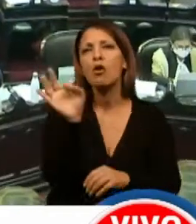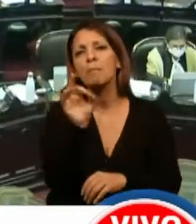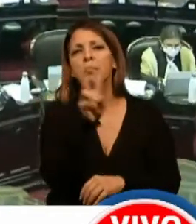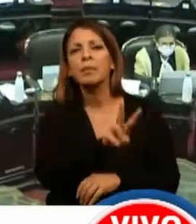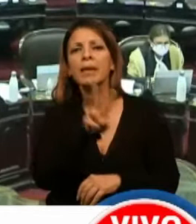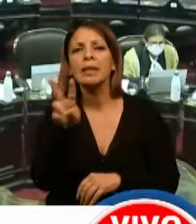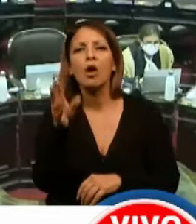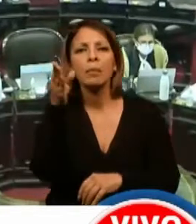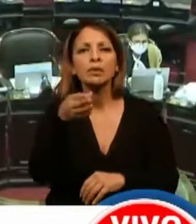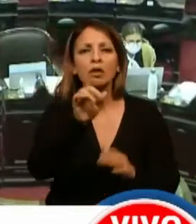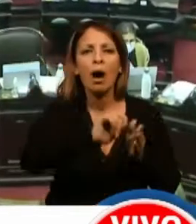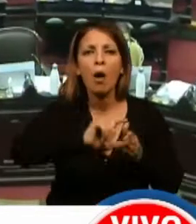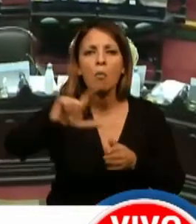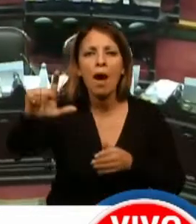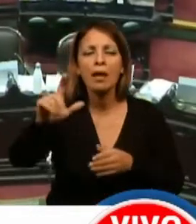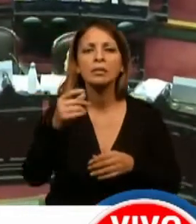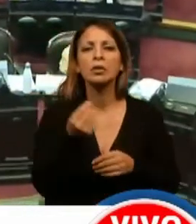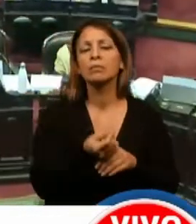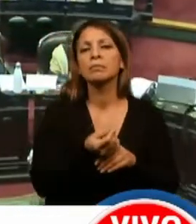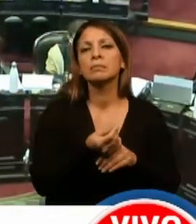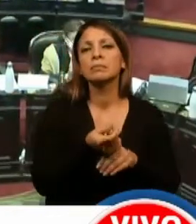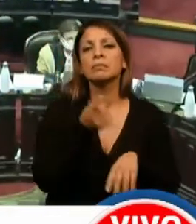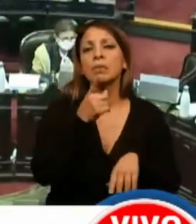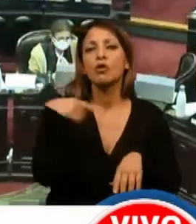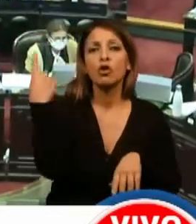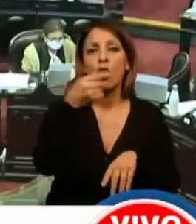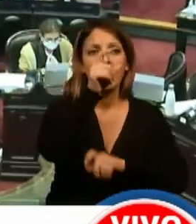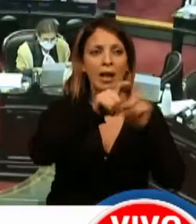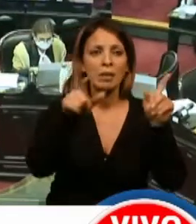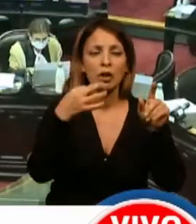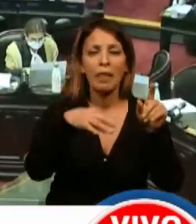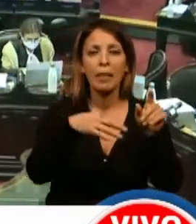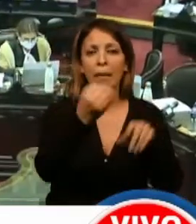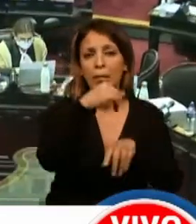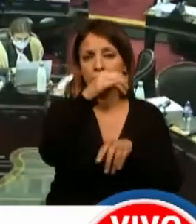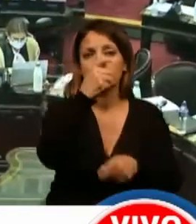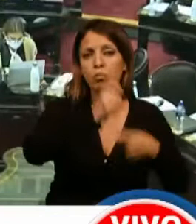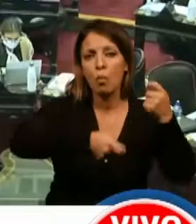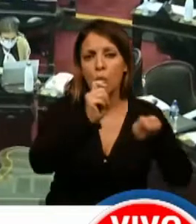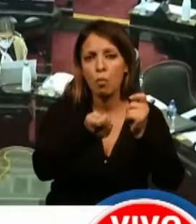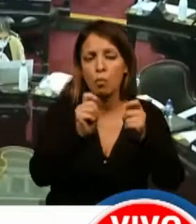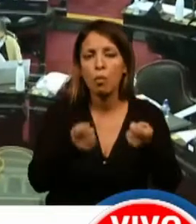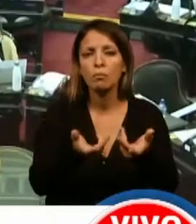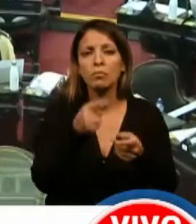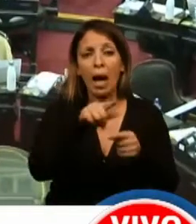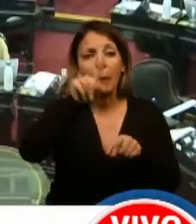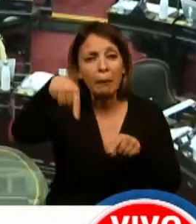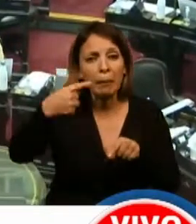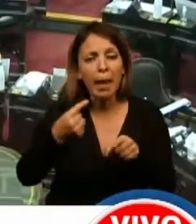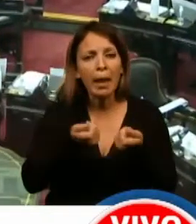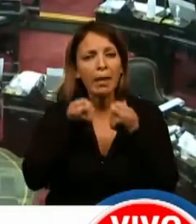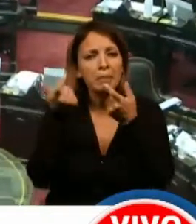de incremento de un cargo que van a pagar todos los consumidores, vamos a mejorarle